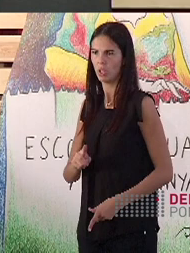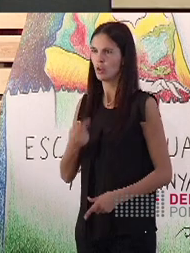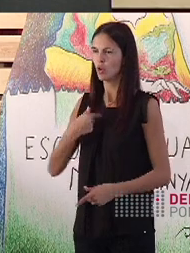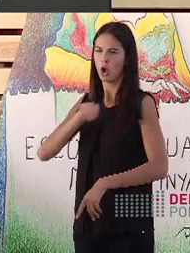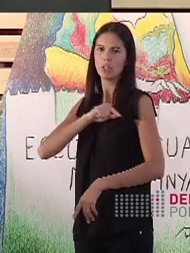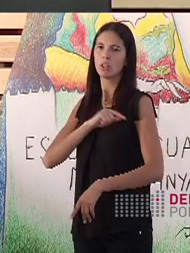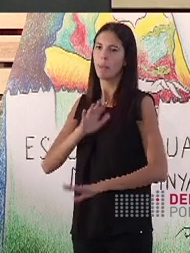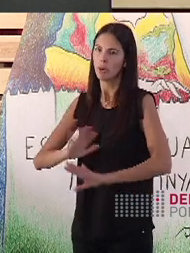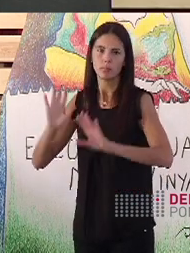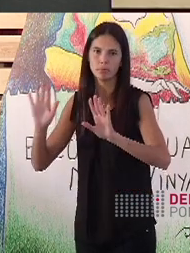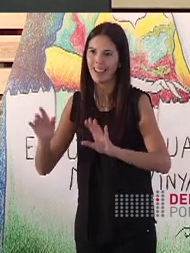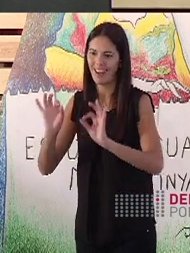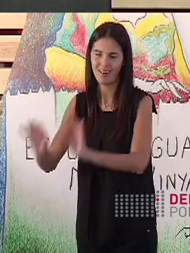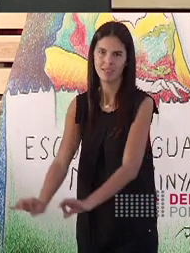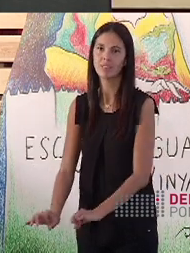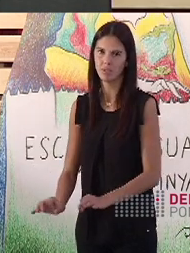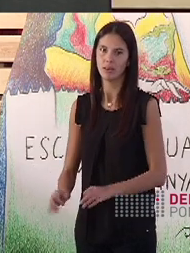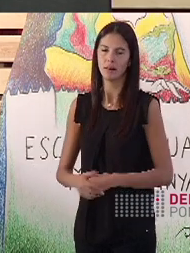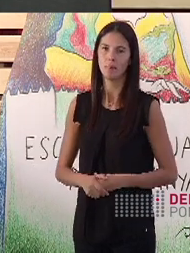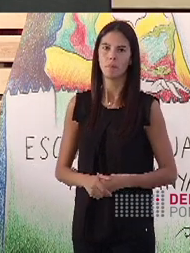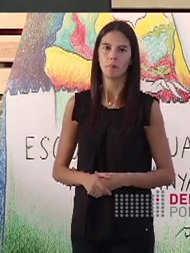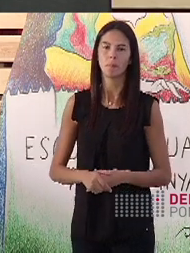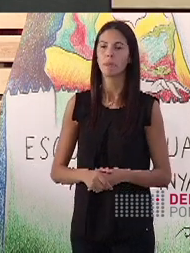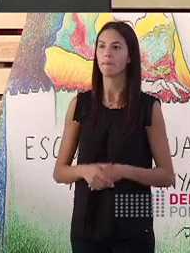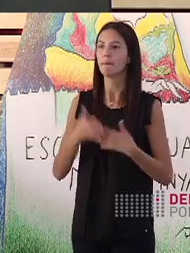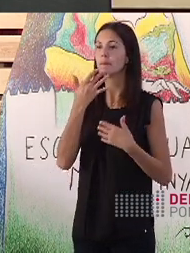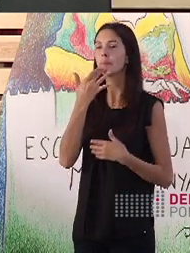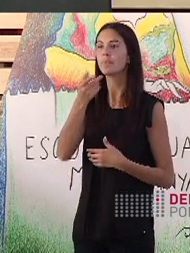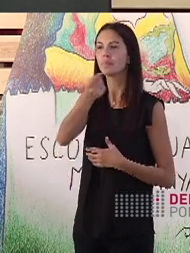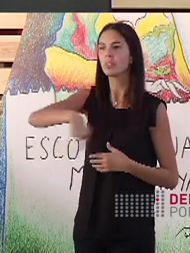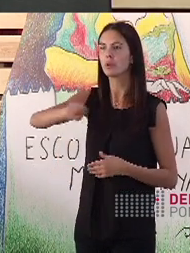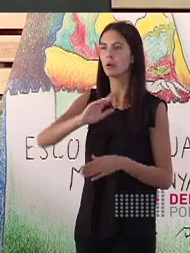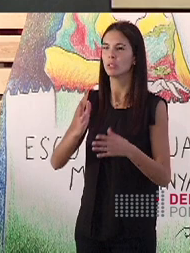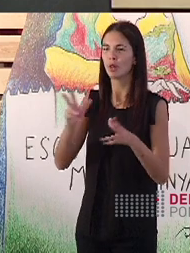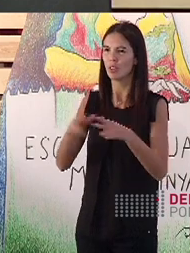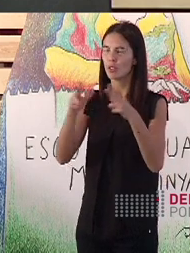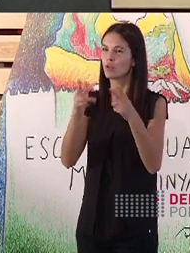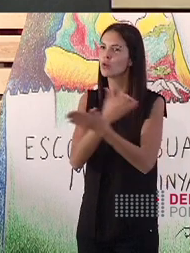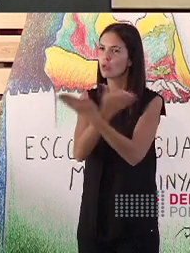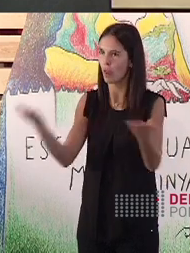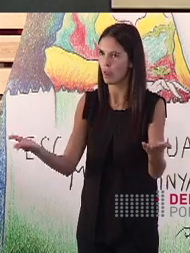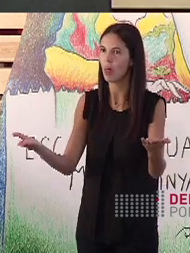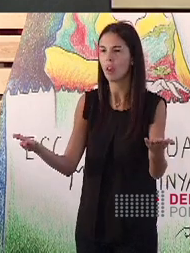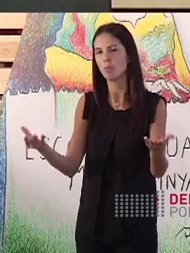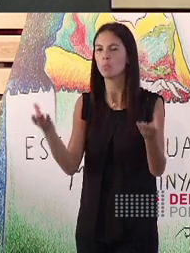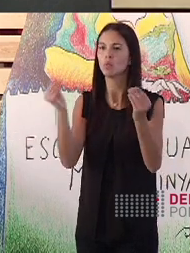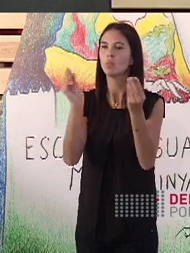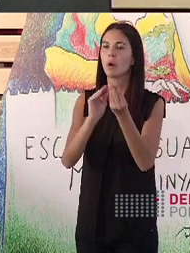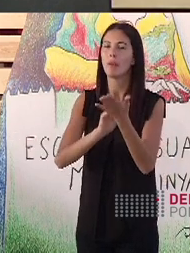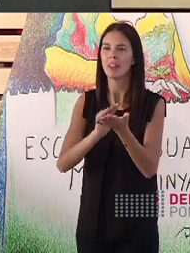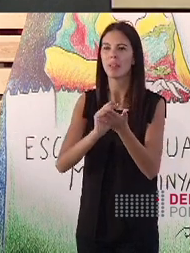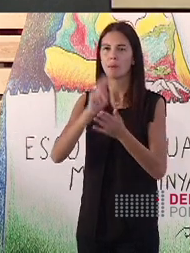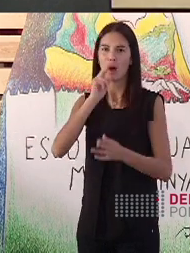así claramente. Cuando tenemos que enfrentarnos, además, a una sociedad que sí que es mojigata, por mucho porno que